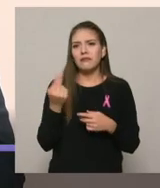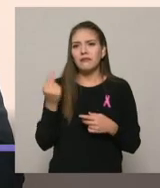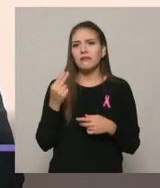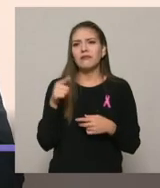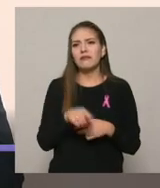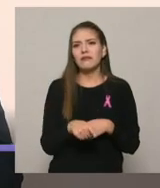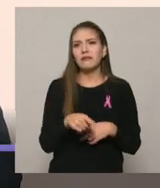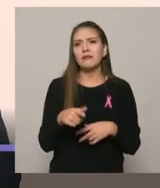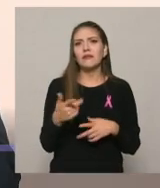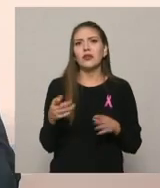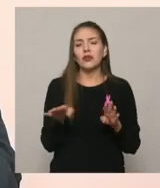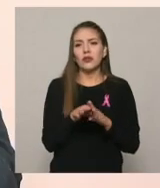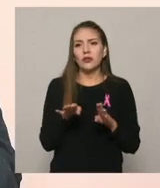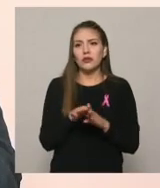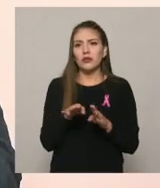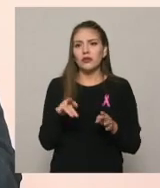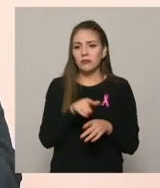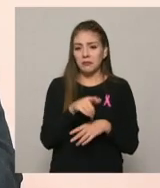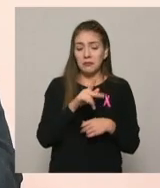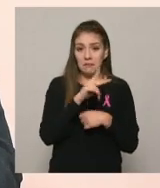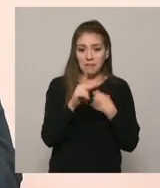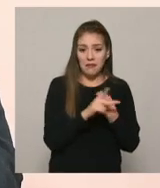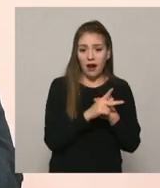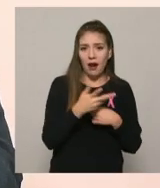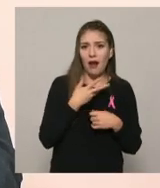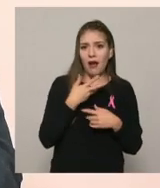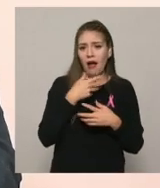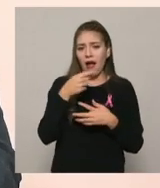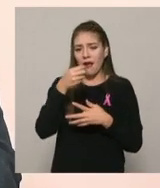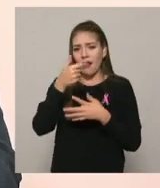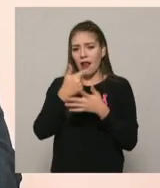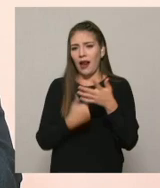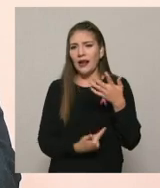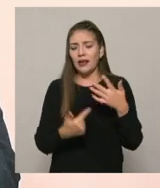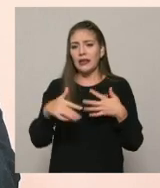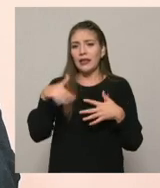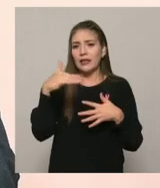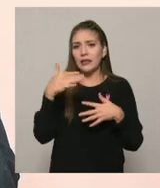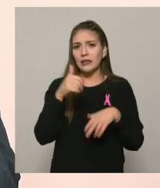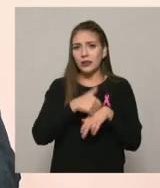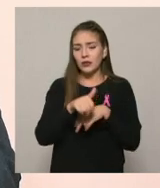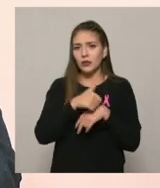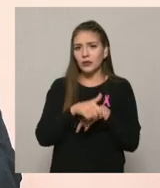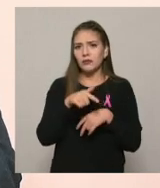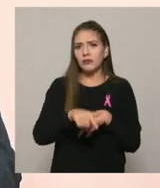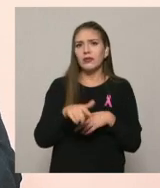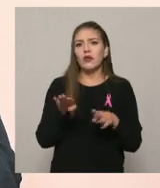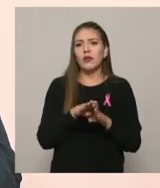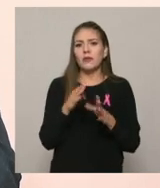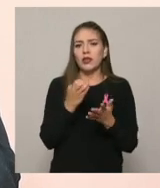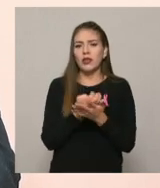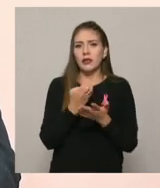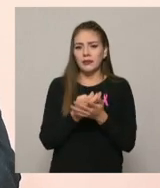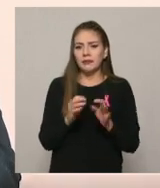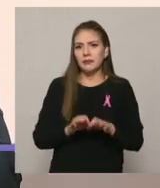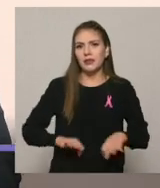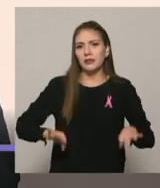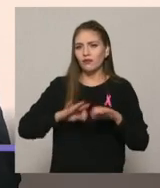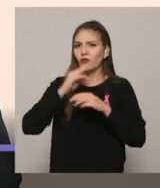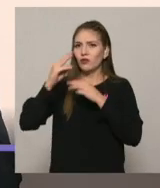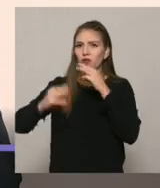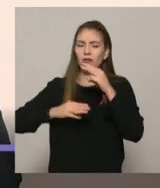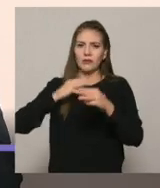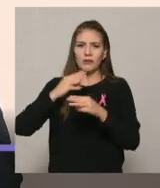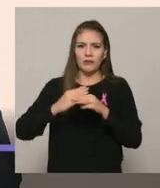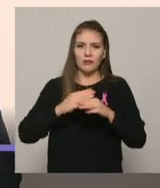15 economías más importantes del mundo, ¿no? Entonces, nosotros los que nos dedicamos a difundir la ciencia, la tecnología, somos